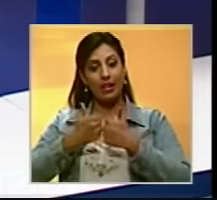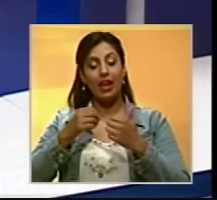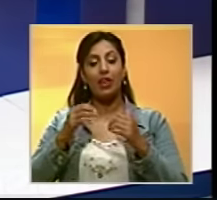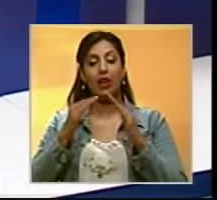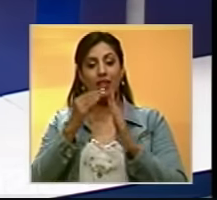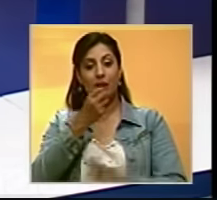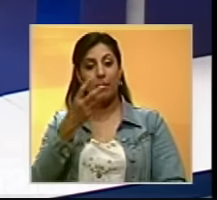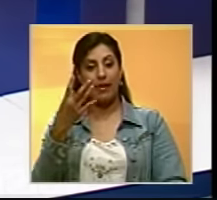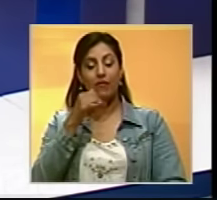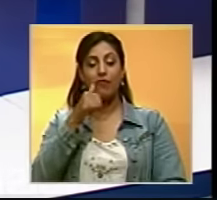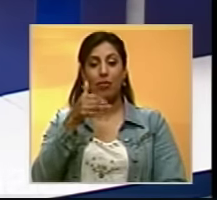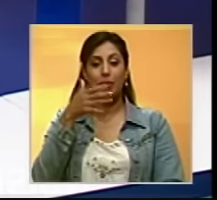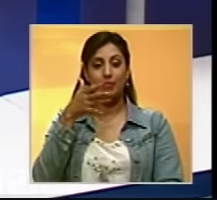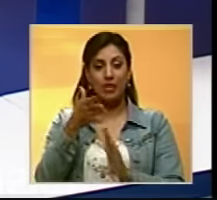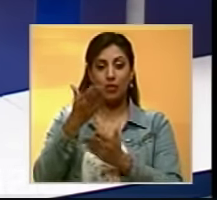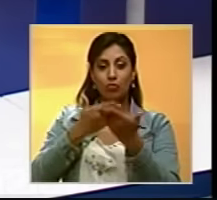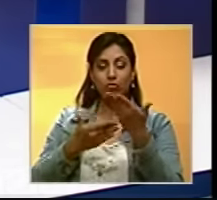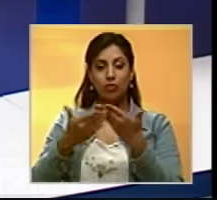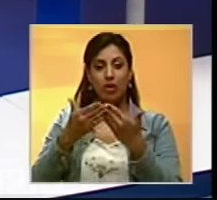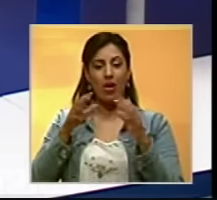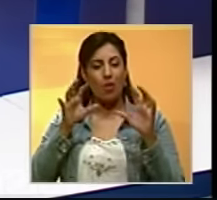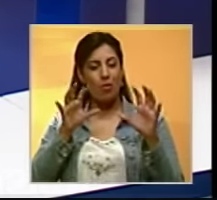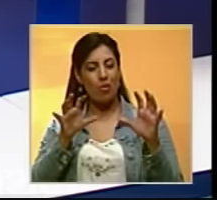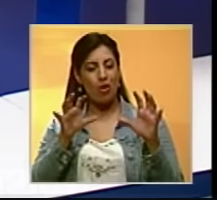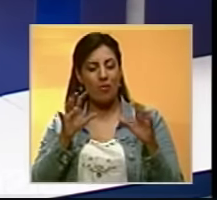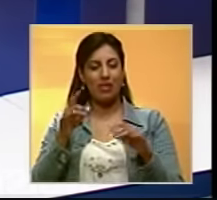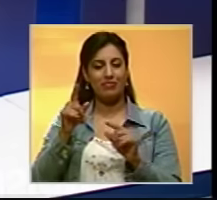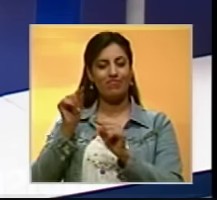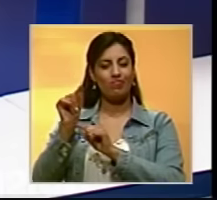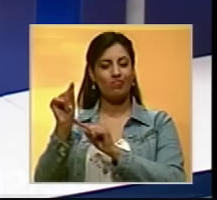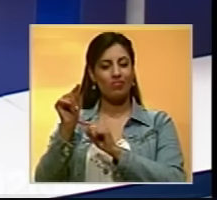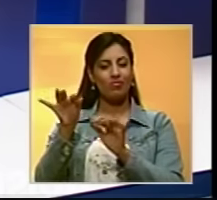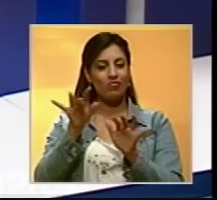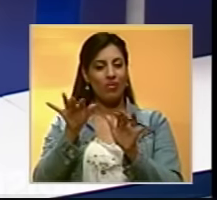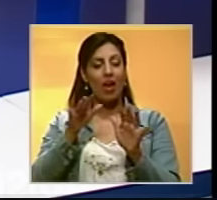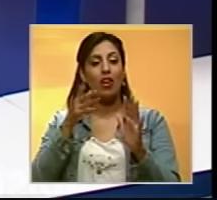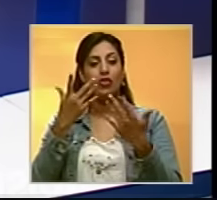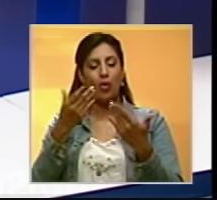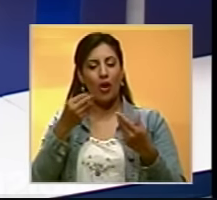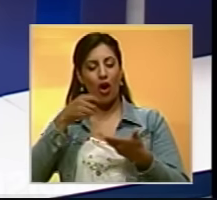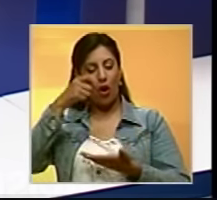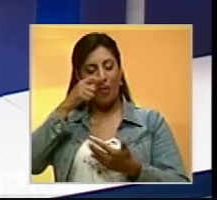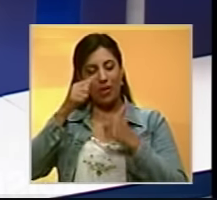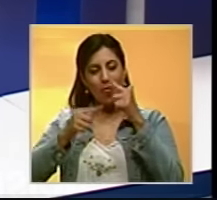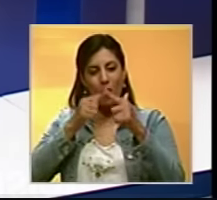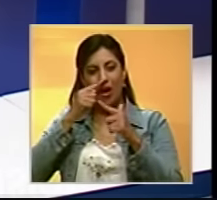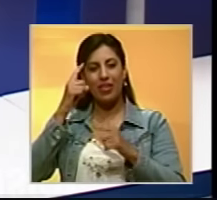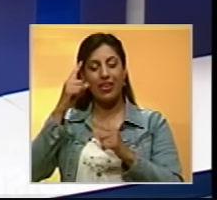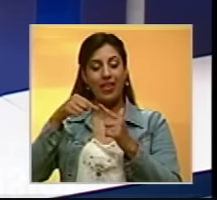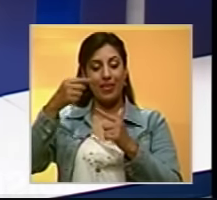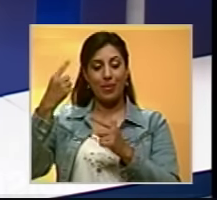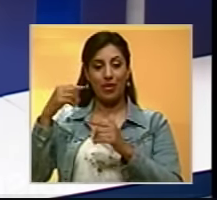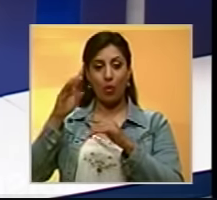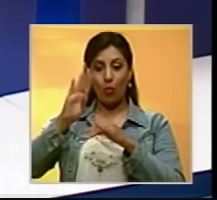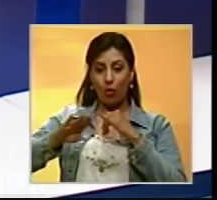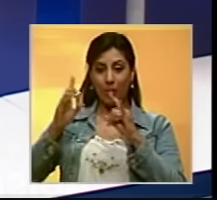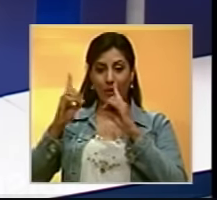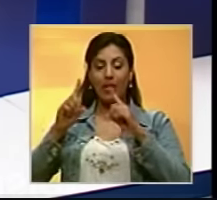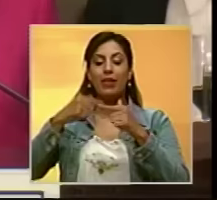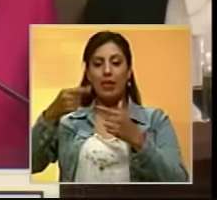Clinton y Donald Trump intercambiaron bromas y sarcasmos durante una cena benéfica anual realizada Un día después del último debate